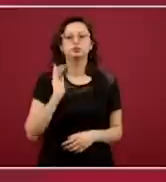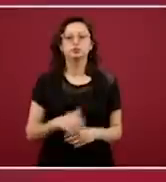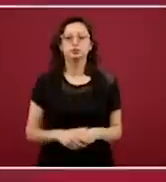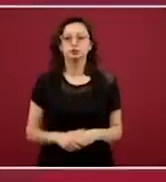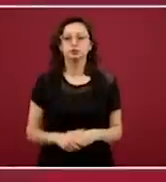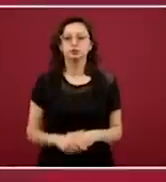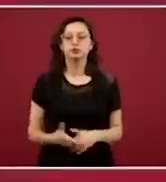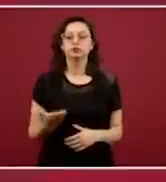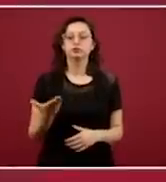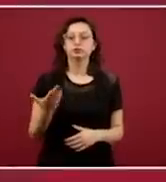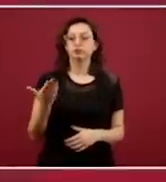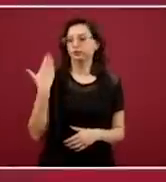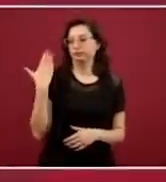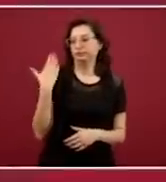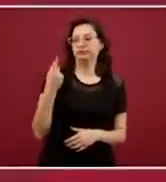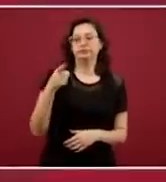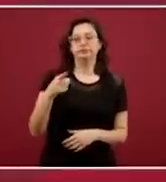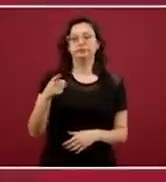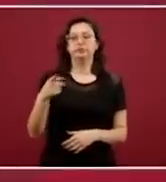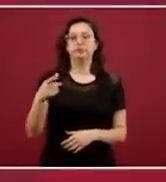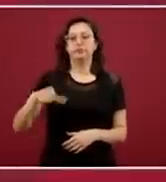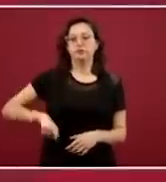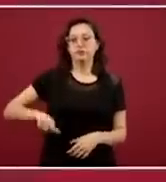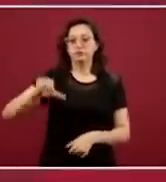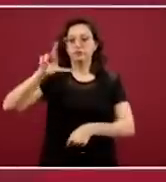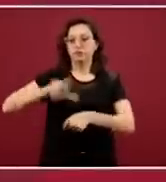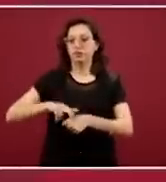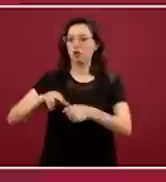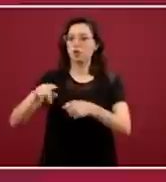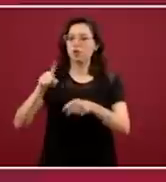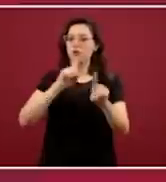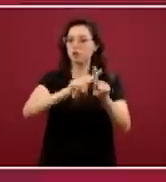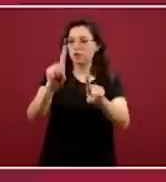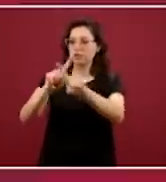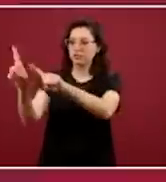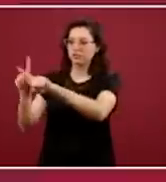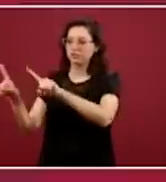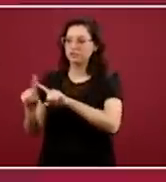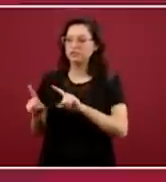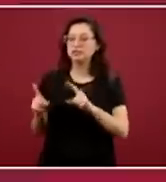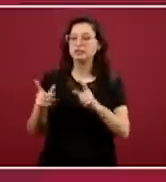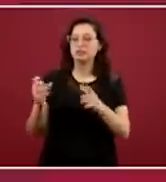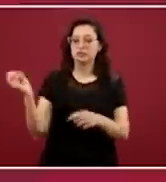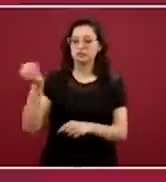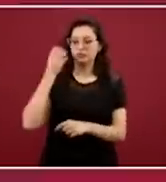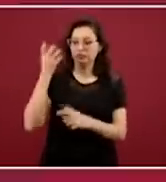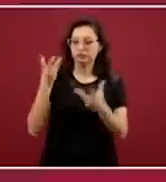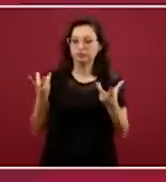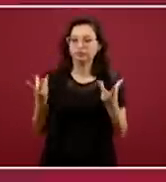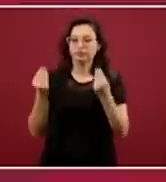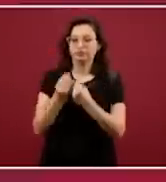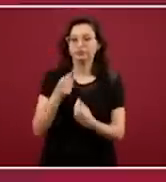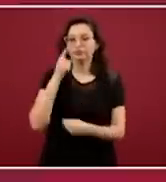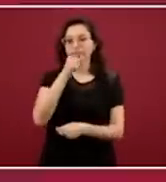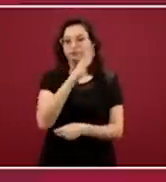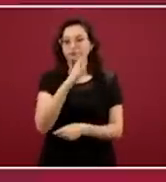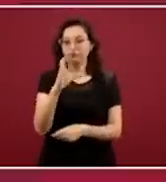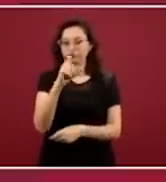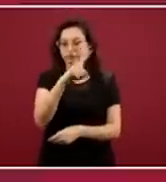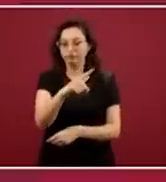Conferencia Nacional de Gobernadores, el gobernador de Baja California Sur, Carlos Mendoza Davis, quien es el presidente de la